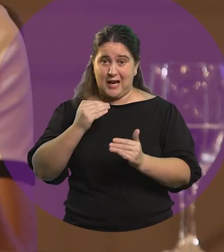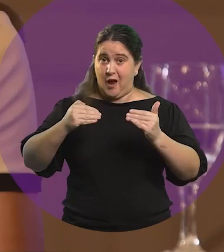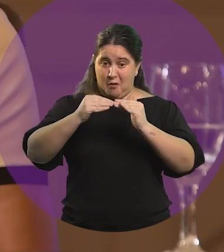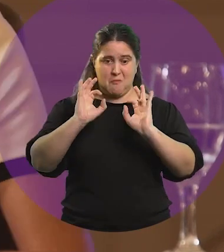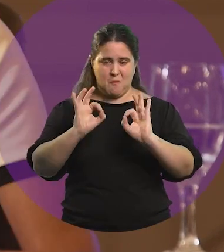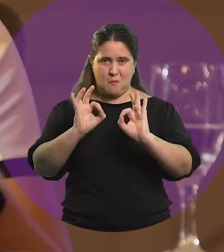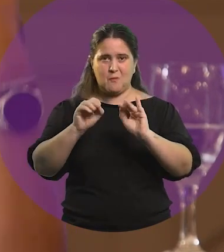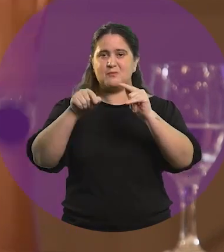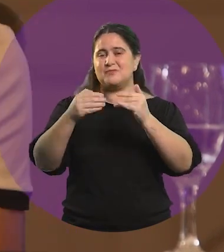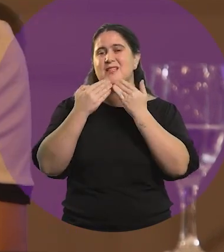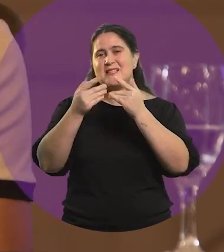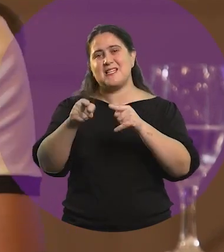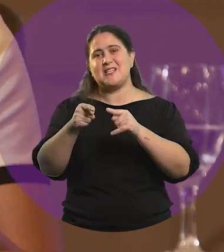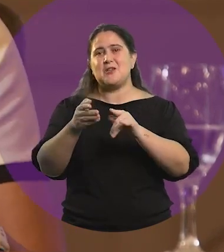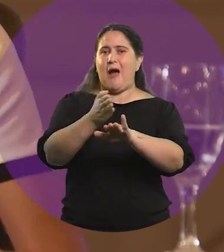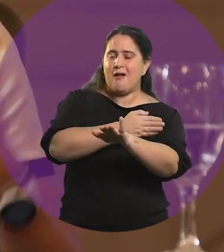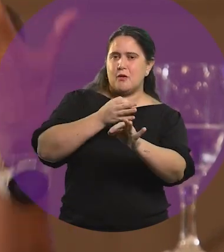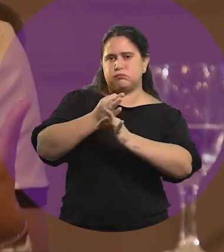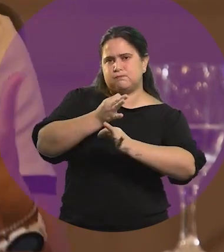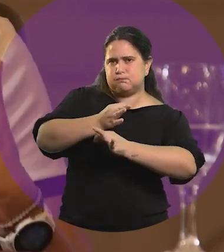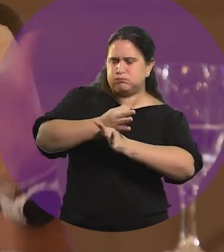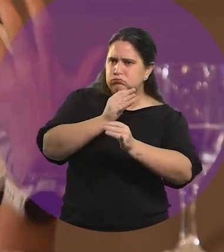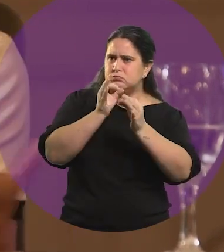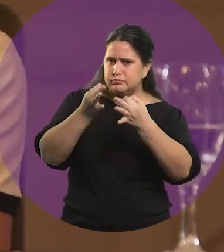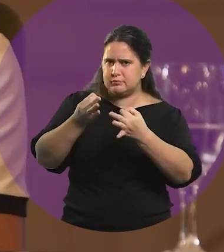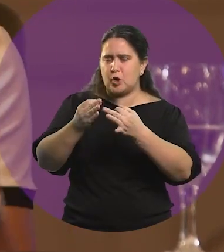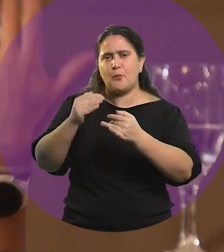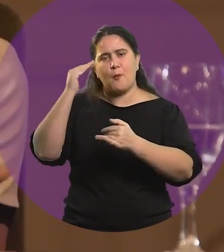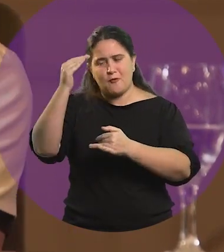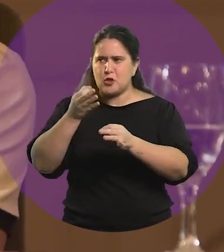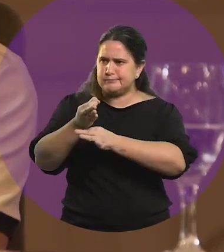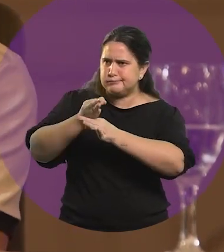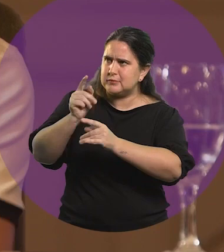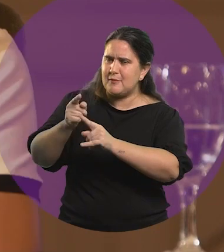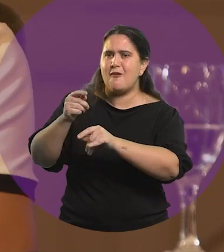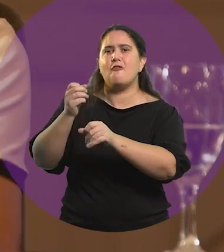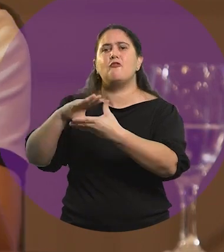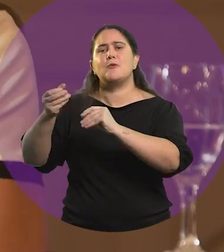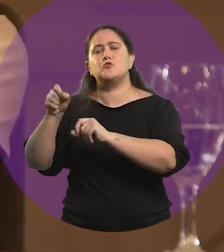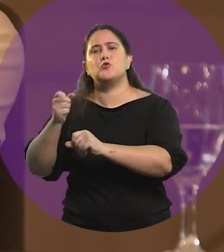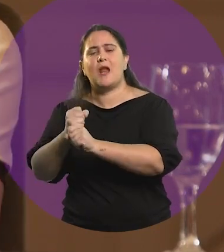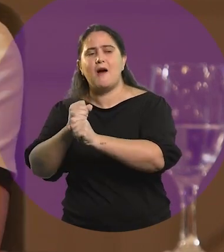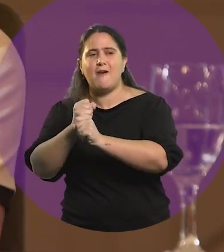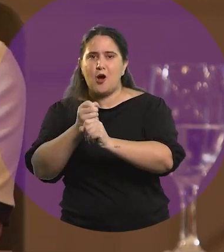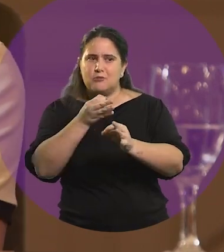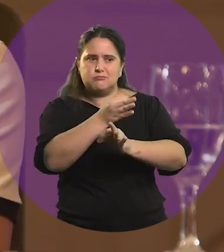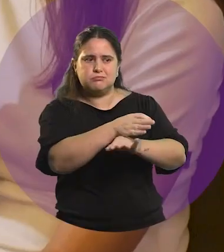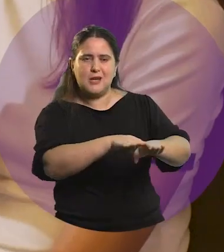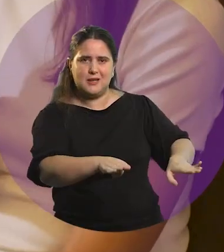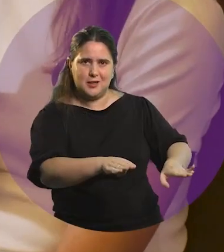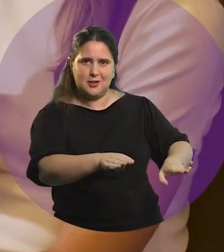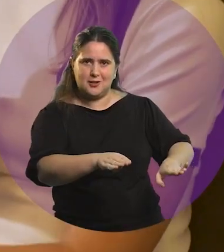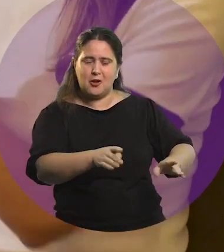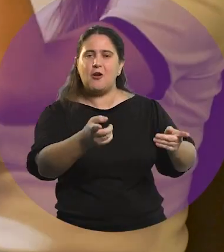un diseño, hay un trabajo con los docentes remotos de cómo tienen que abordar, cómo tienen que trabajar en el aula, que es específico y es intencionado.